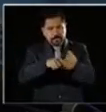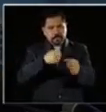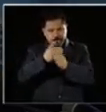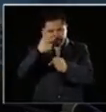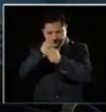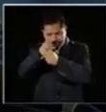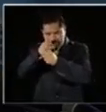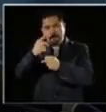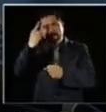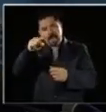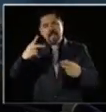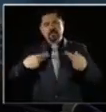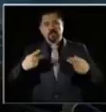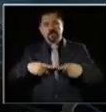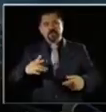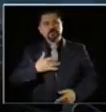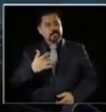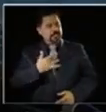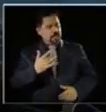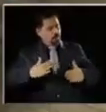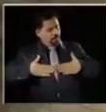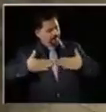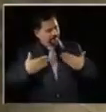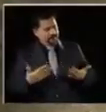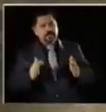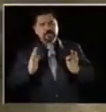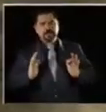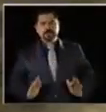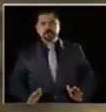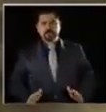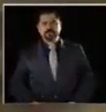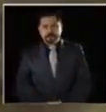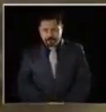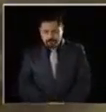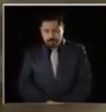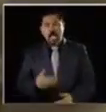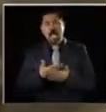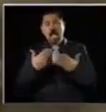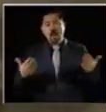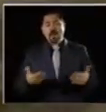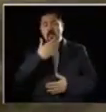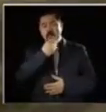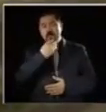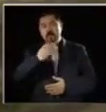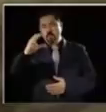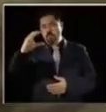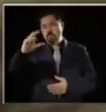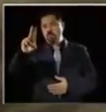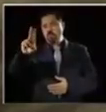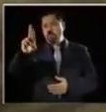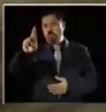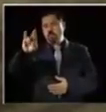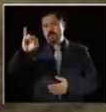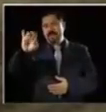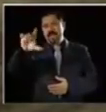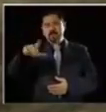sentir seguro. Muchas gracias. Corresponde ahora a usted, profe Curiel. Lo escuchamos, 45 segundos. Lo